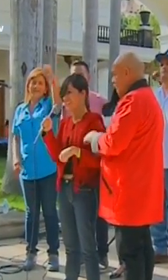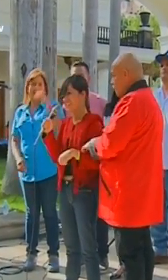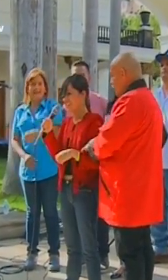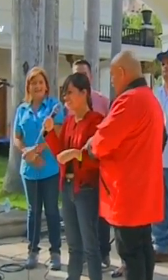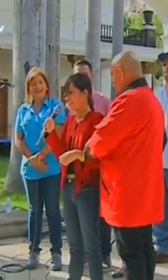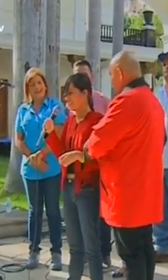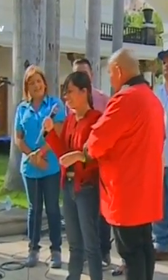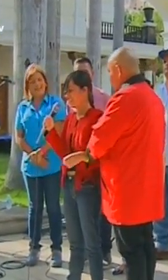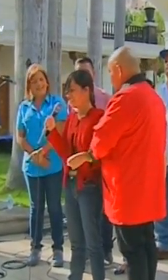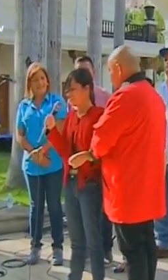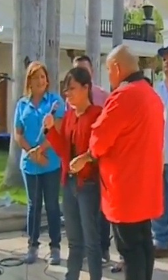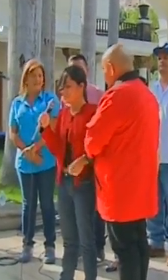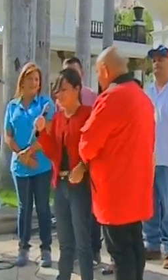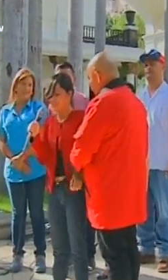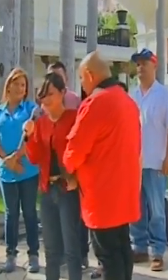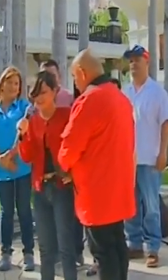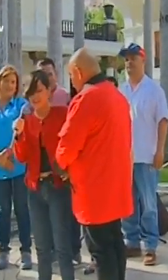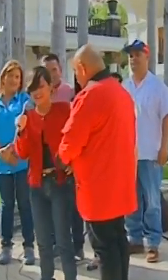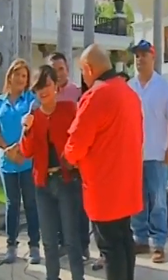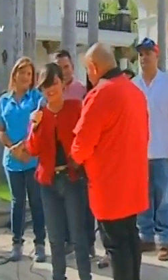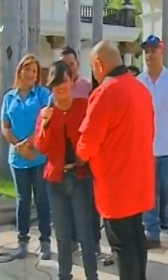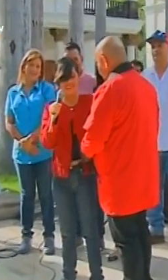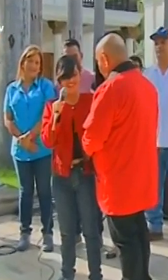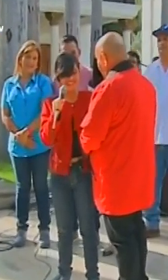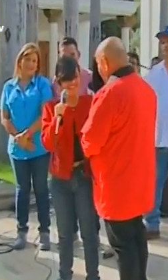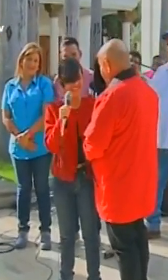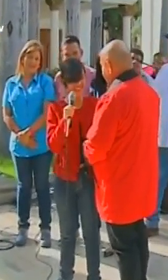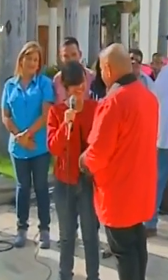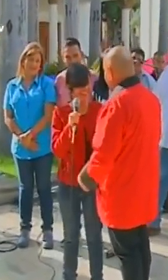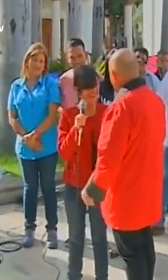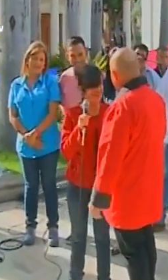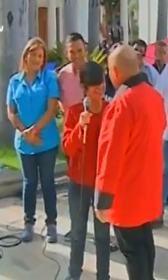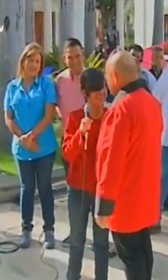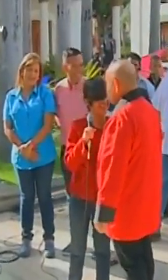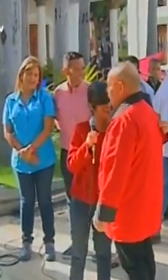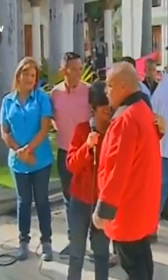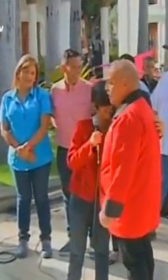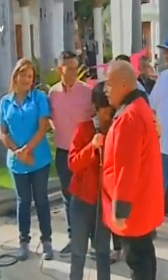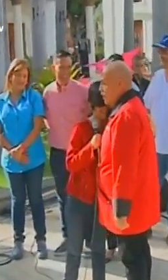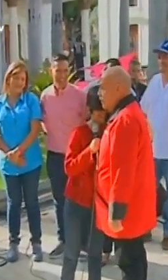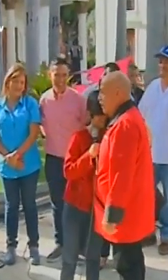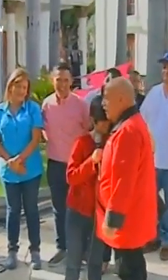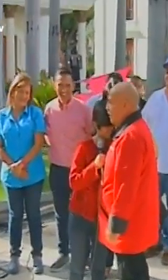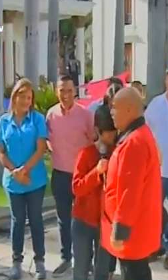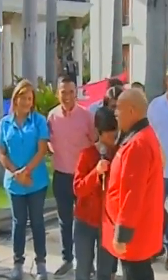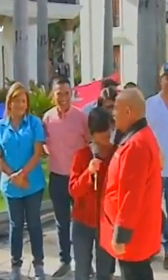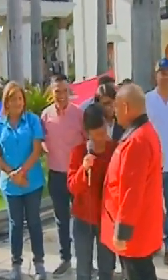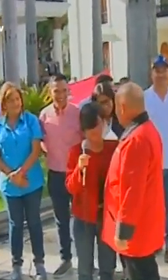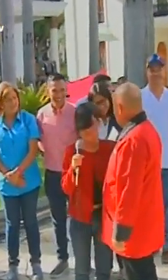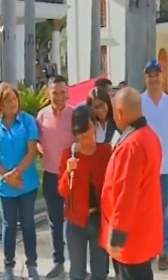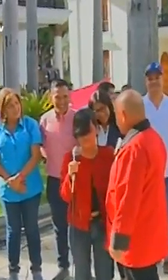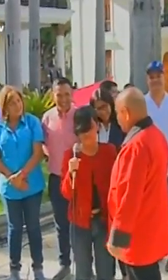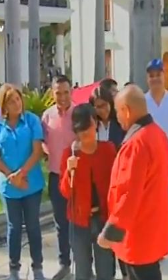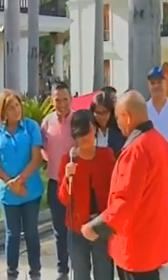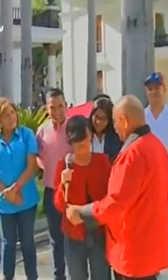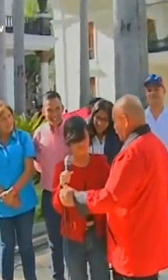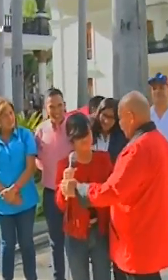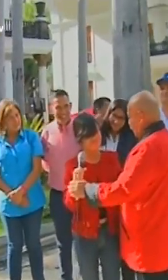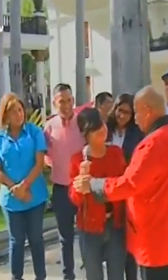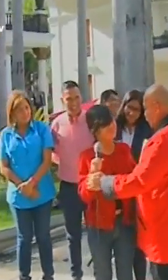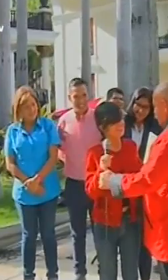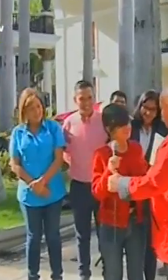fin de garantizar sus derechos, derechos que fueron vulnerados en la época de la Cuarta República, donde en esos 40